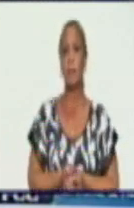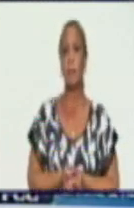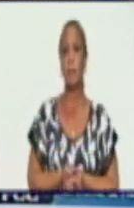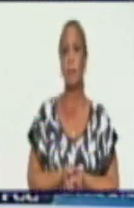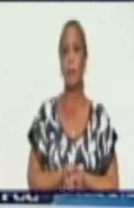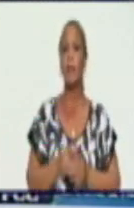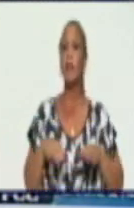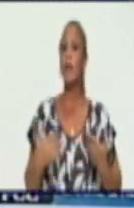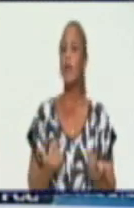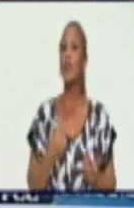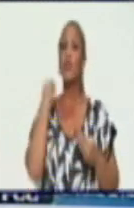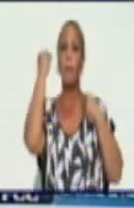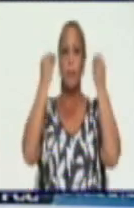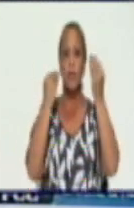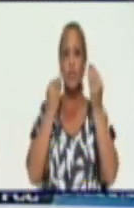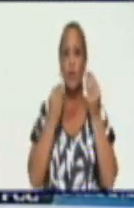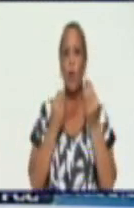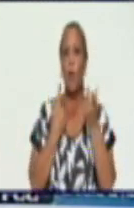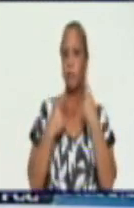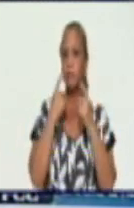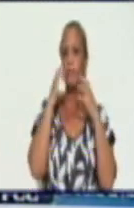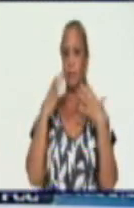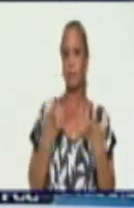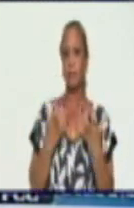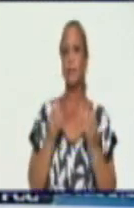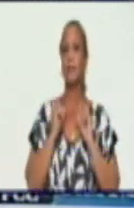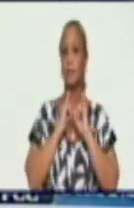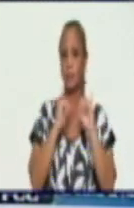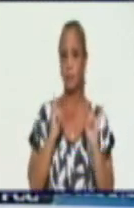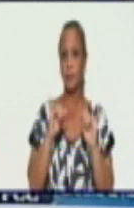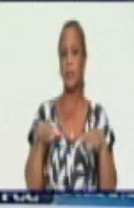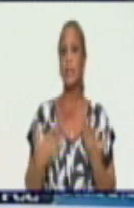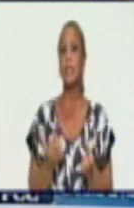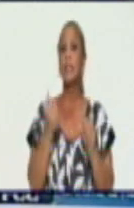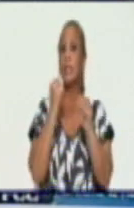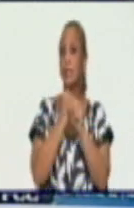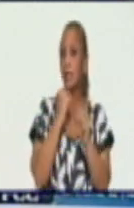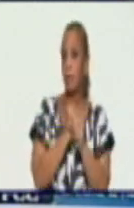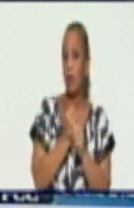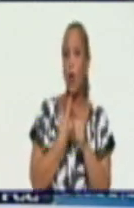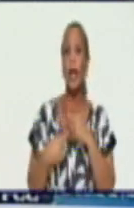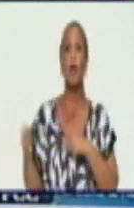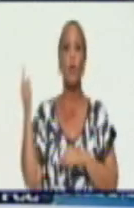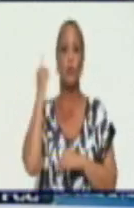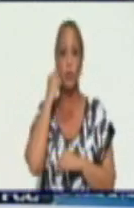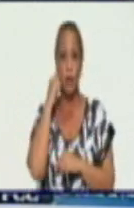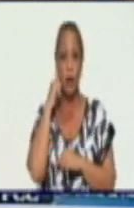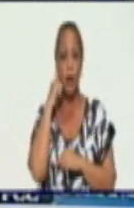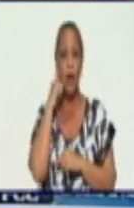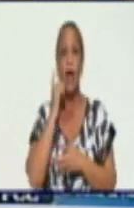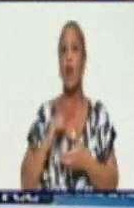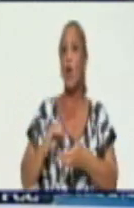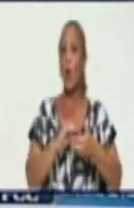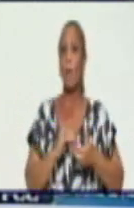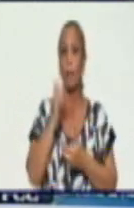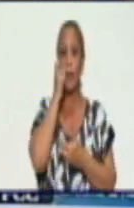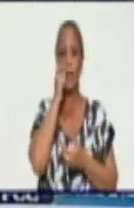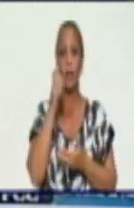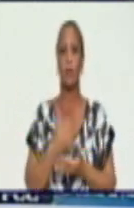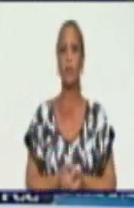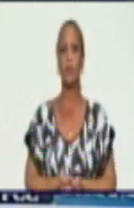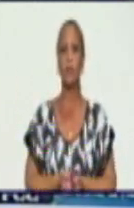sería oportuno que está aquí y ha trabajado sabe hay una al escuchar al compañero arezki